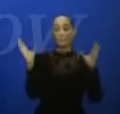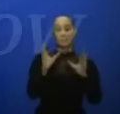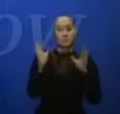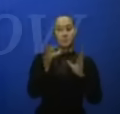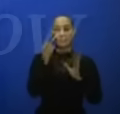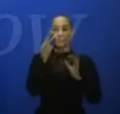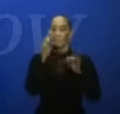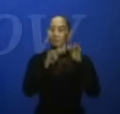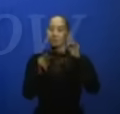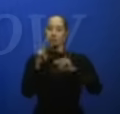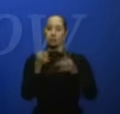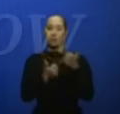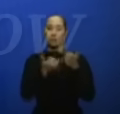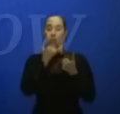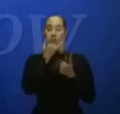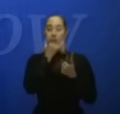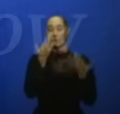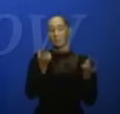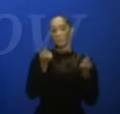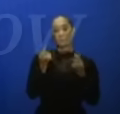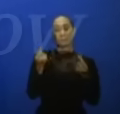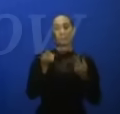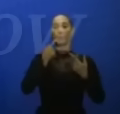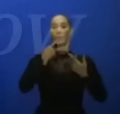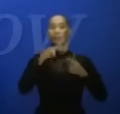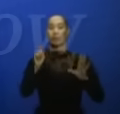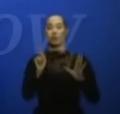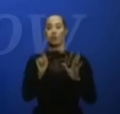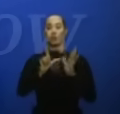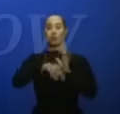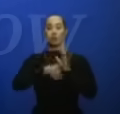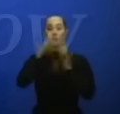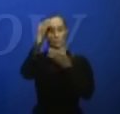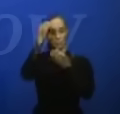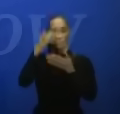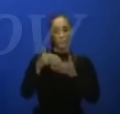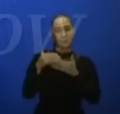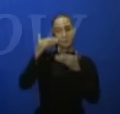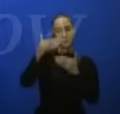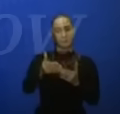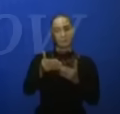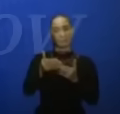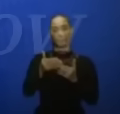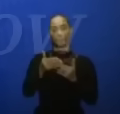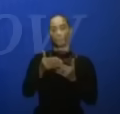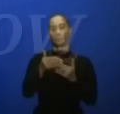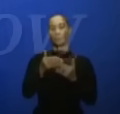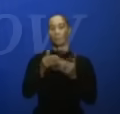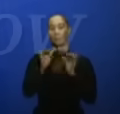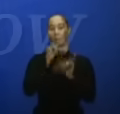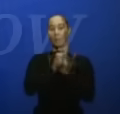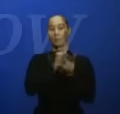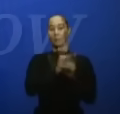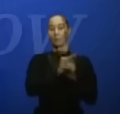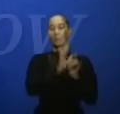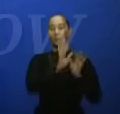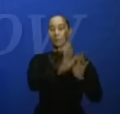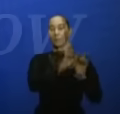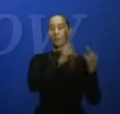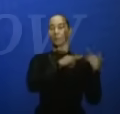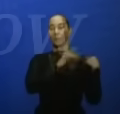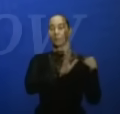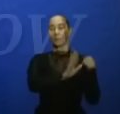Ahí vamos a ver cuál es el detalle, y lo dirán ya más adelante las instituciones